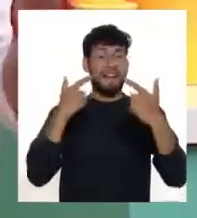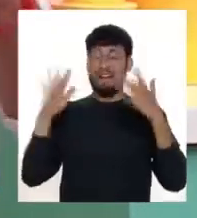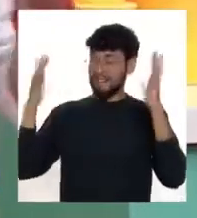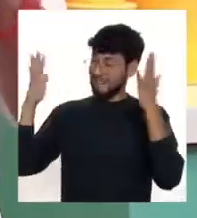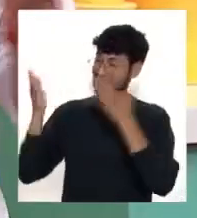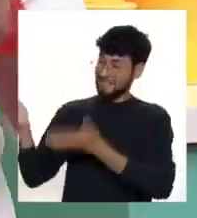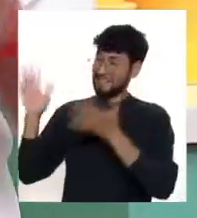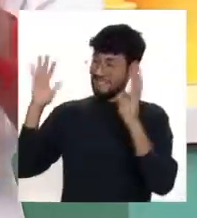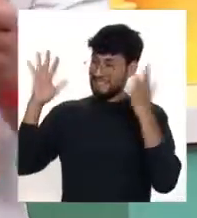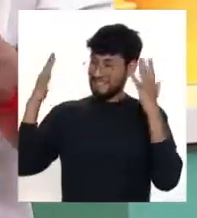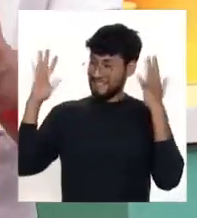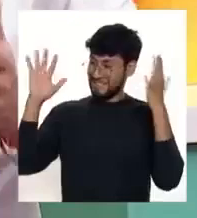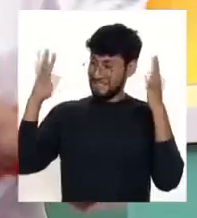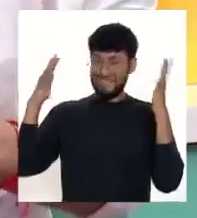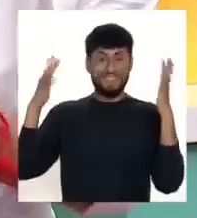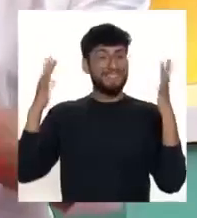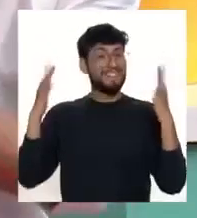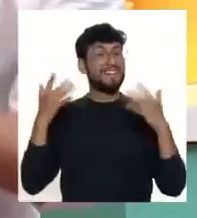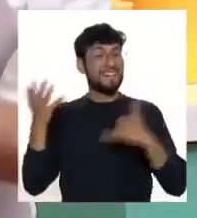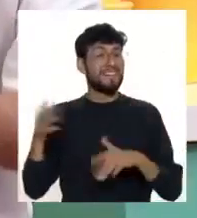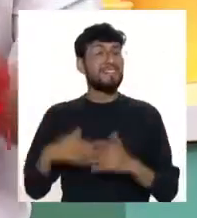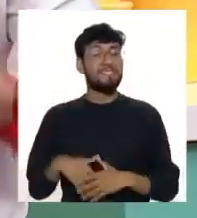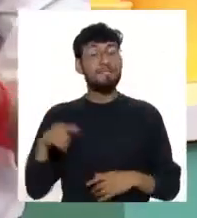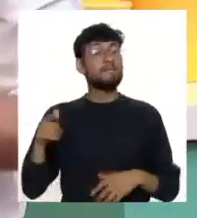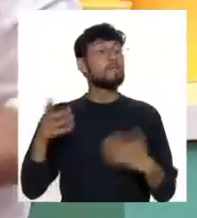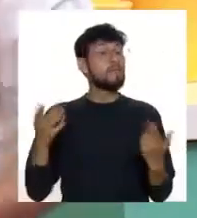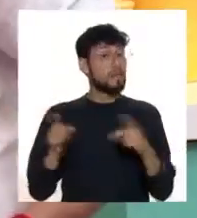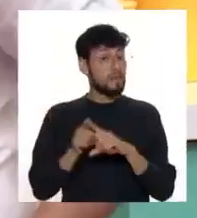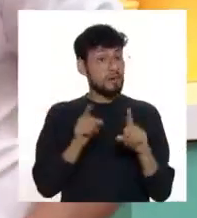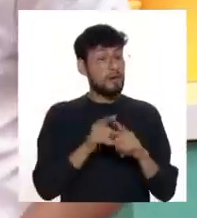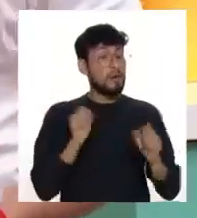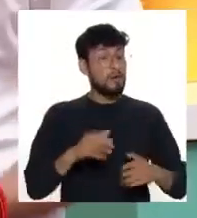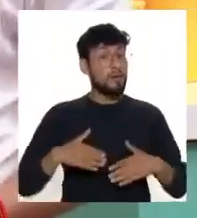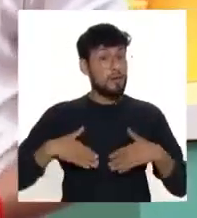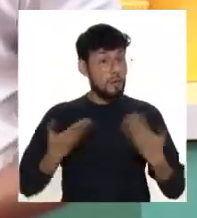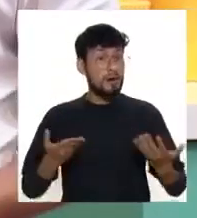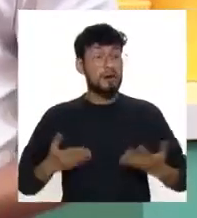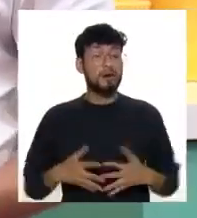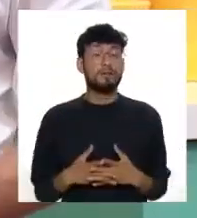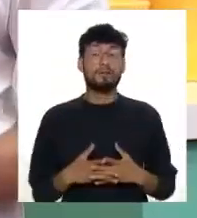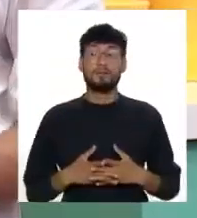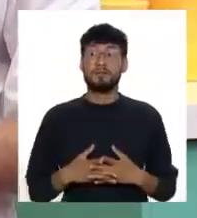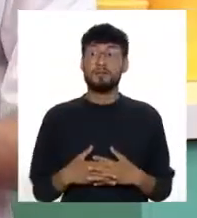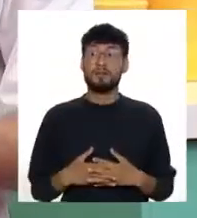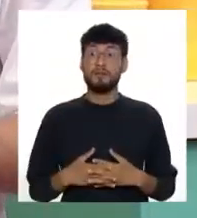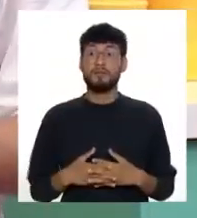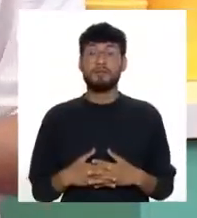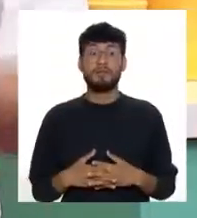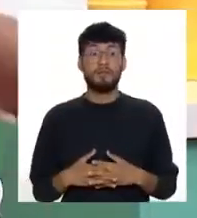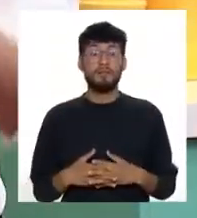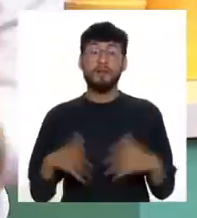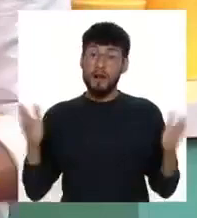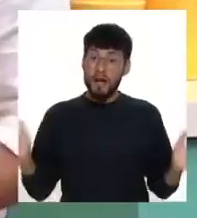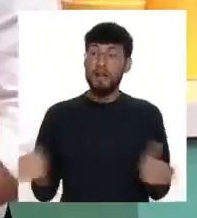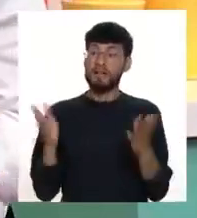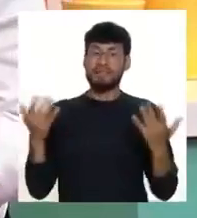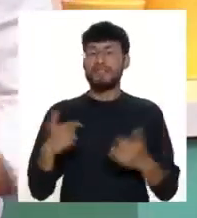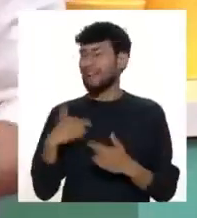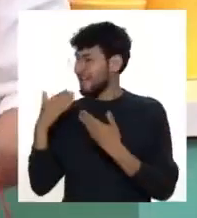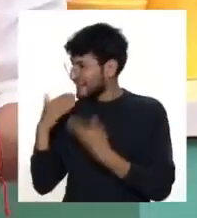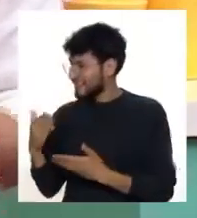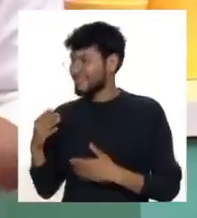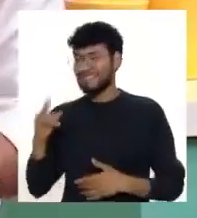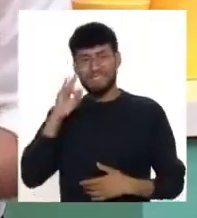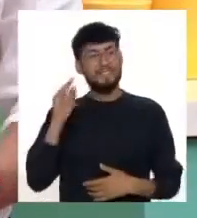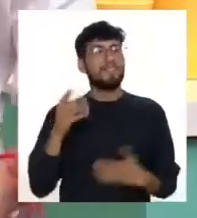por favor para Y paraa que además también pueden ellos eh pueden e motivar Gracias